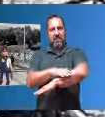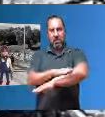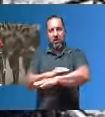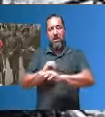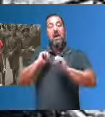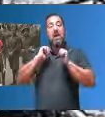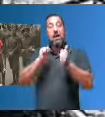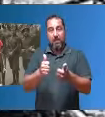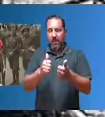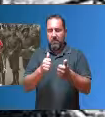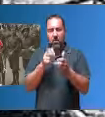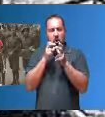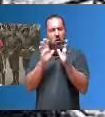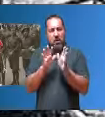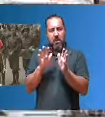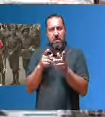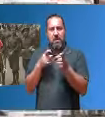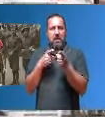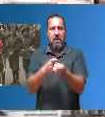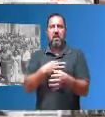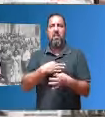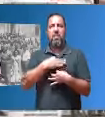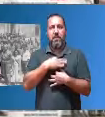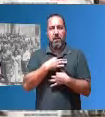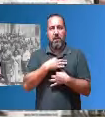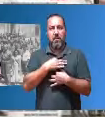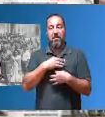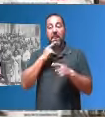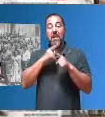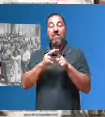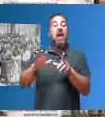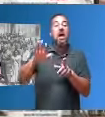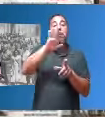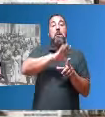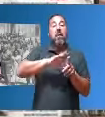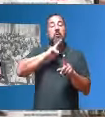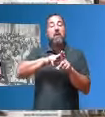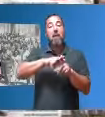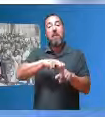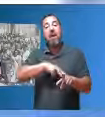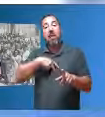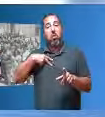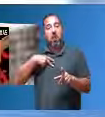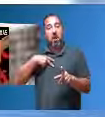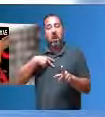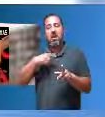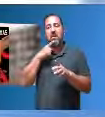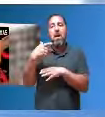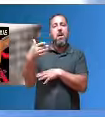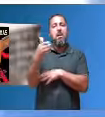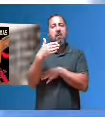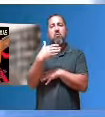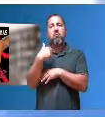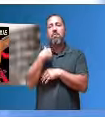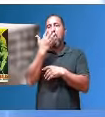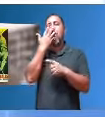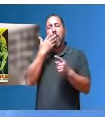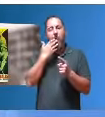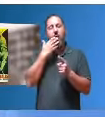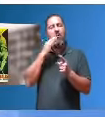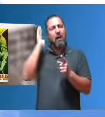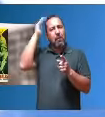teniendo como bandera la tricolor republicana y estaría presente en gestas como la defensa del Alcázar de Toledo. Por las presiones ejercidas